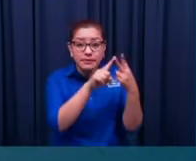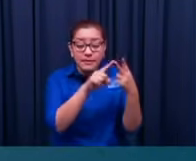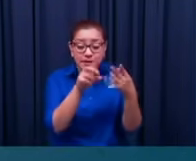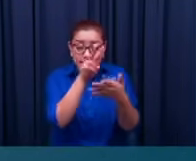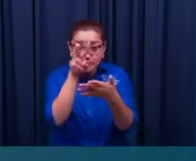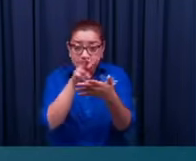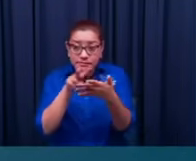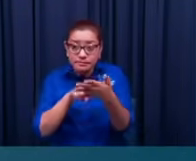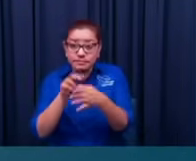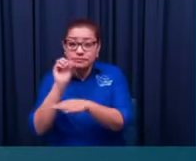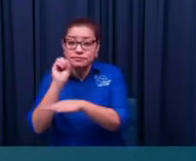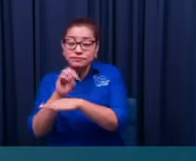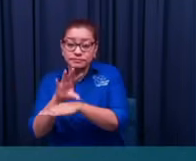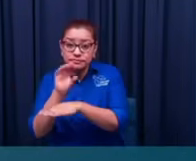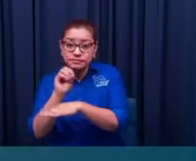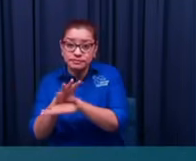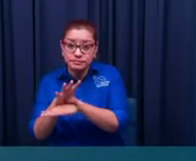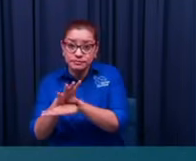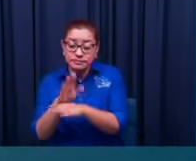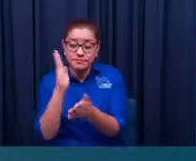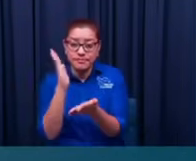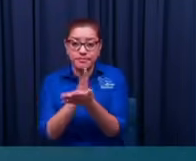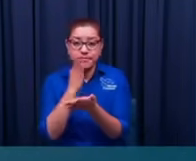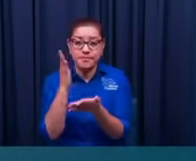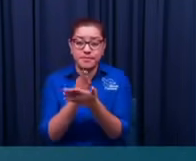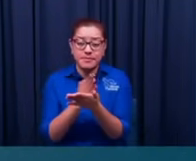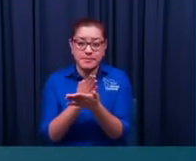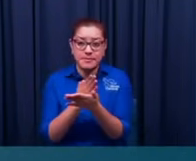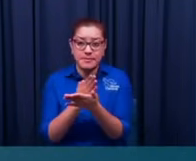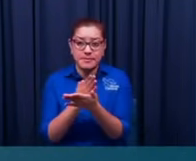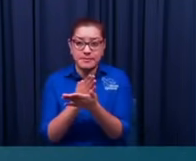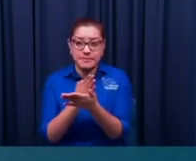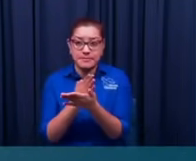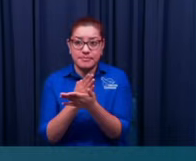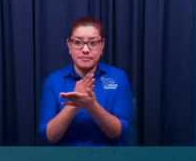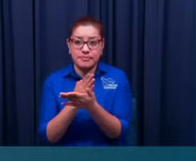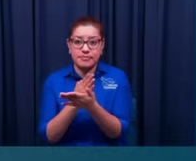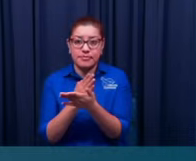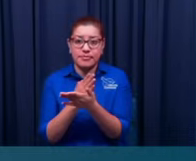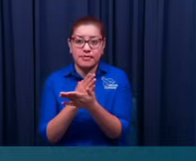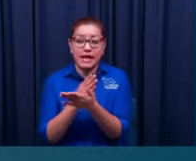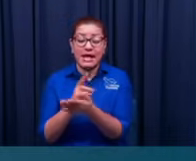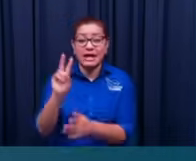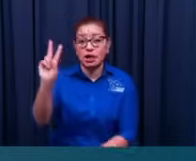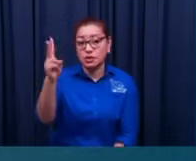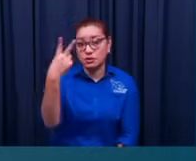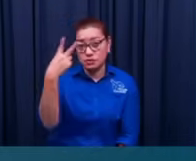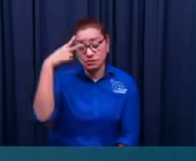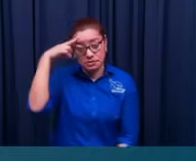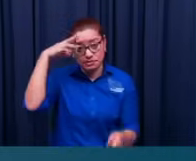favor, este es un consejo bíblico. Tiene que haber consentimiento.